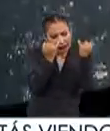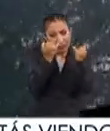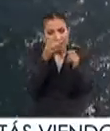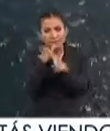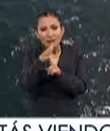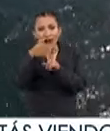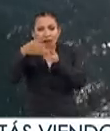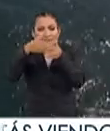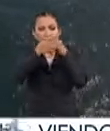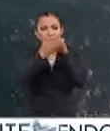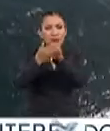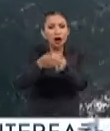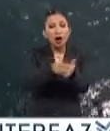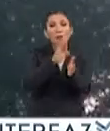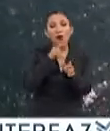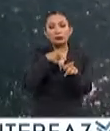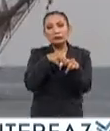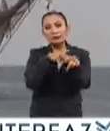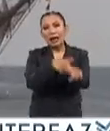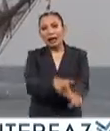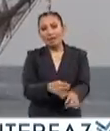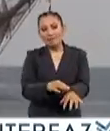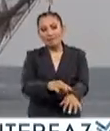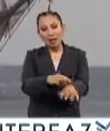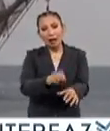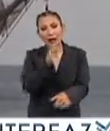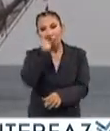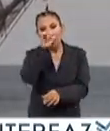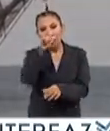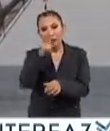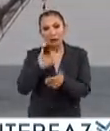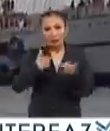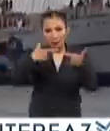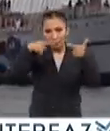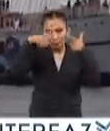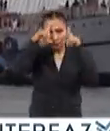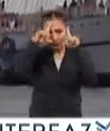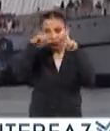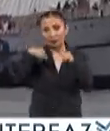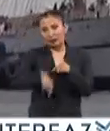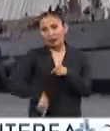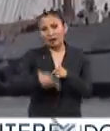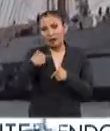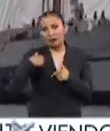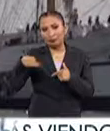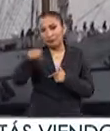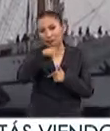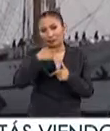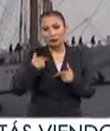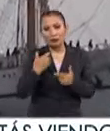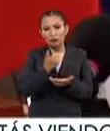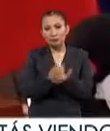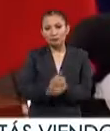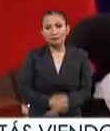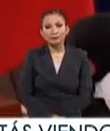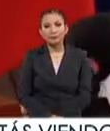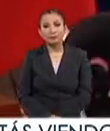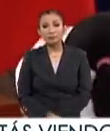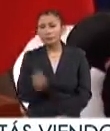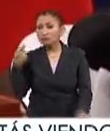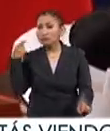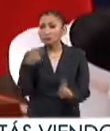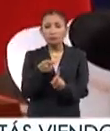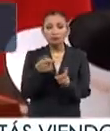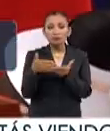vela como una forma de mantener vivo el espíritu marinero de nuestras civilizaciones. Los